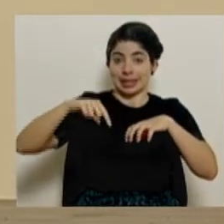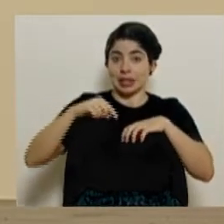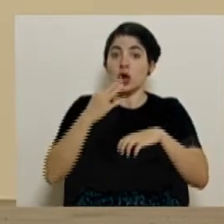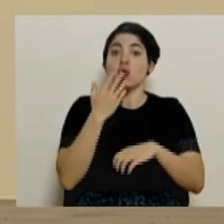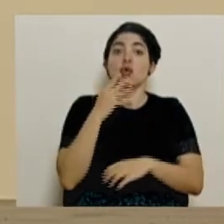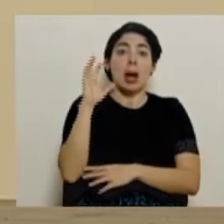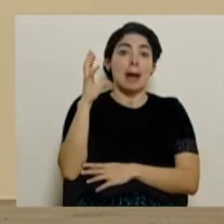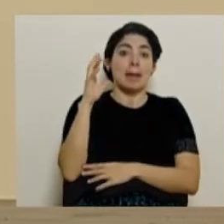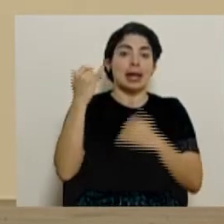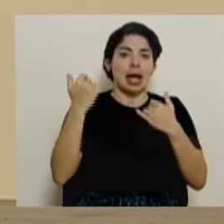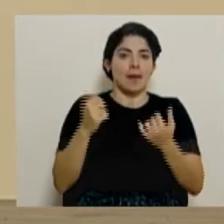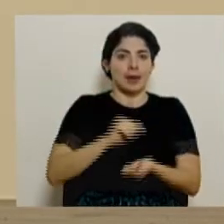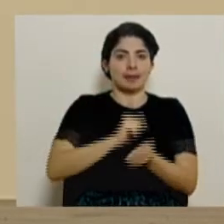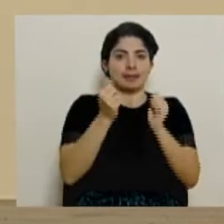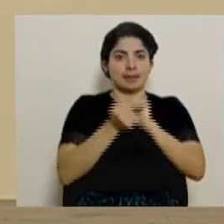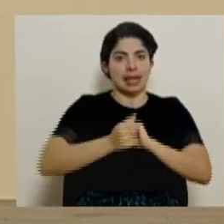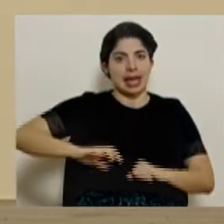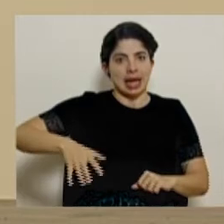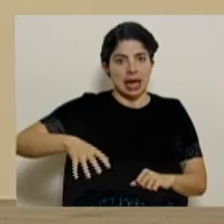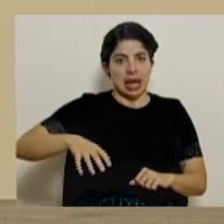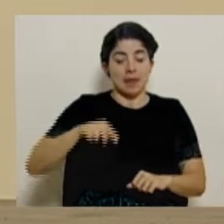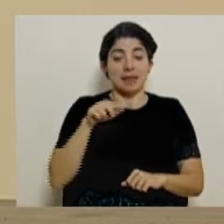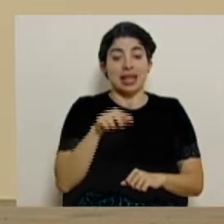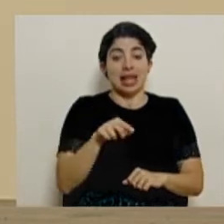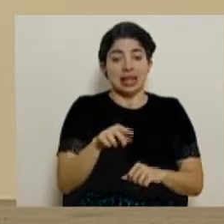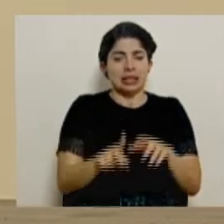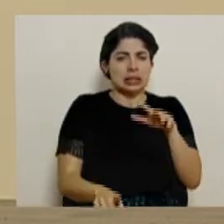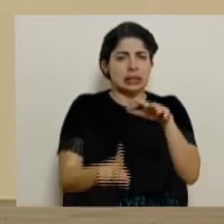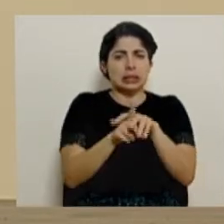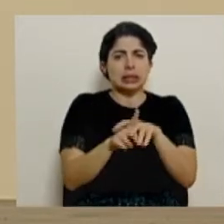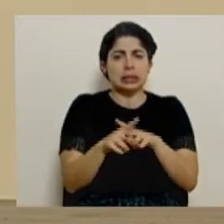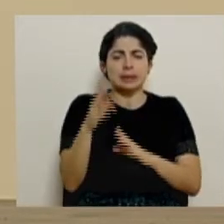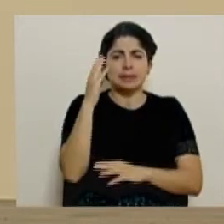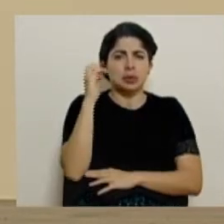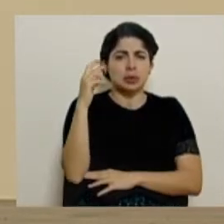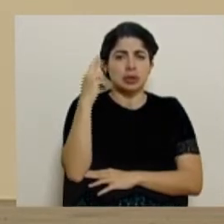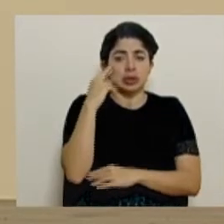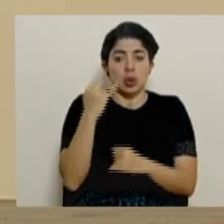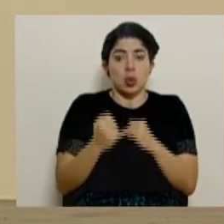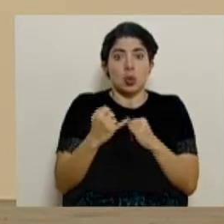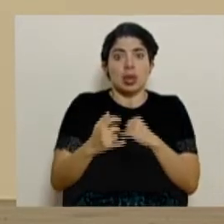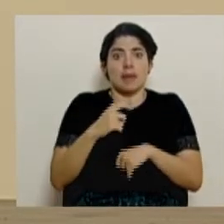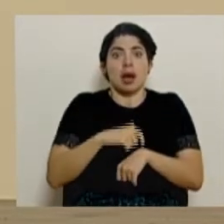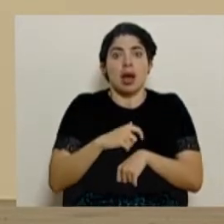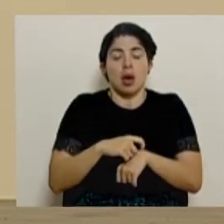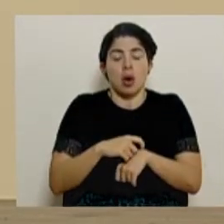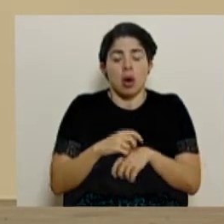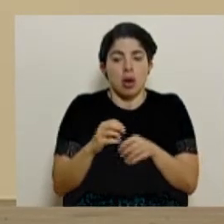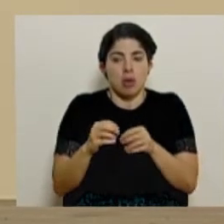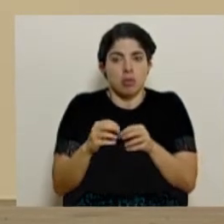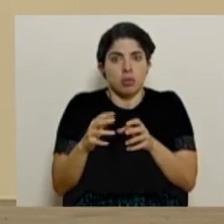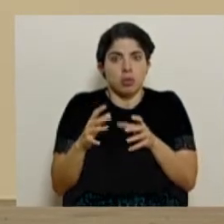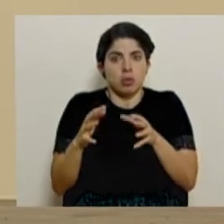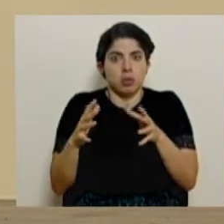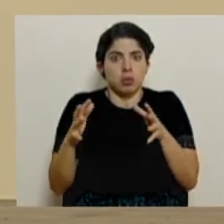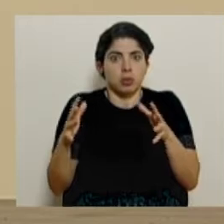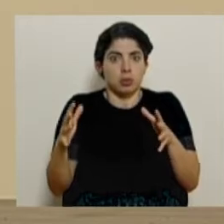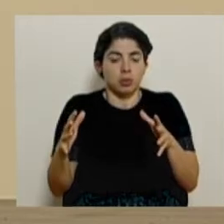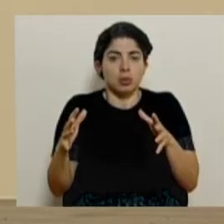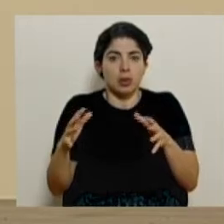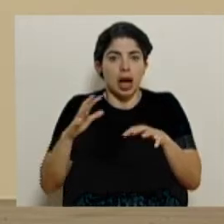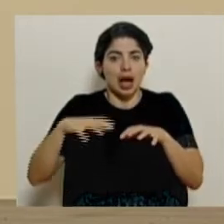de alerta amarilla a la alerta naranja. Esta es una condición que se da justamente el último momento en que tuvimos un aumento importante